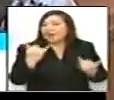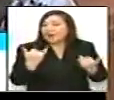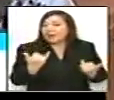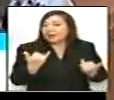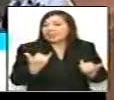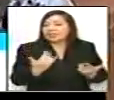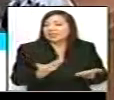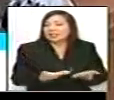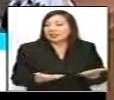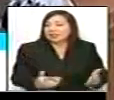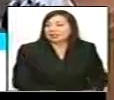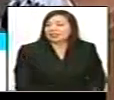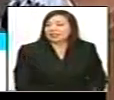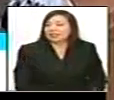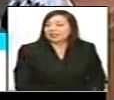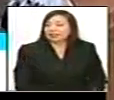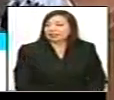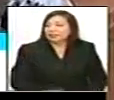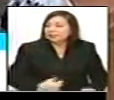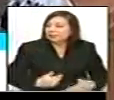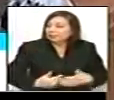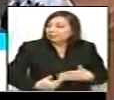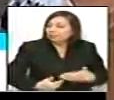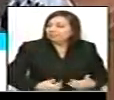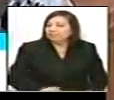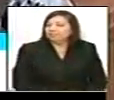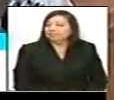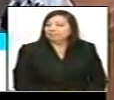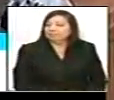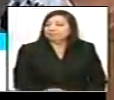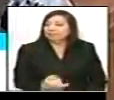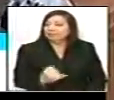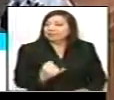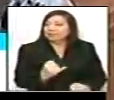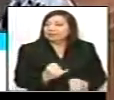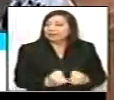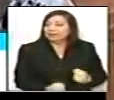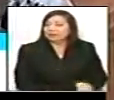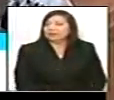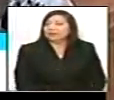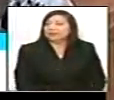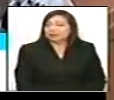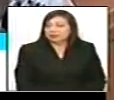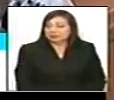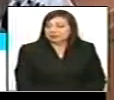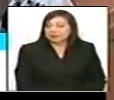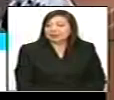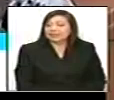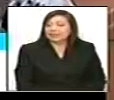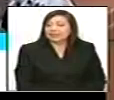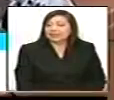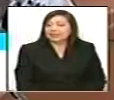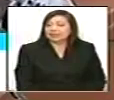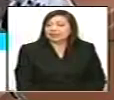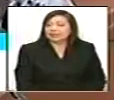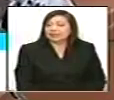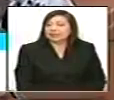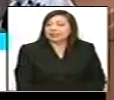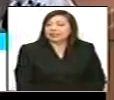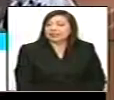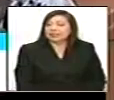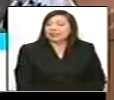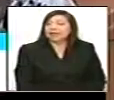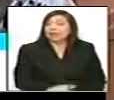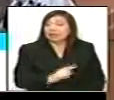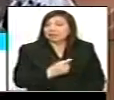el aspecto, por eso es consecuencia, para culminar ya, señora congresista, creo